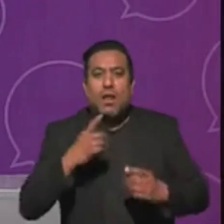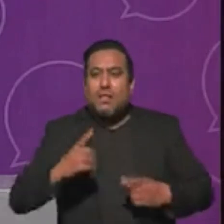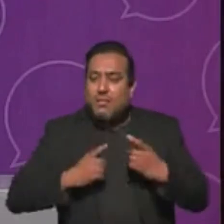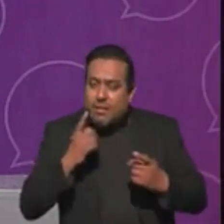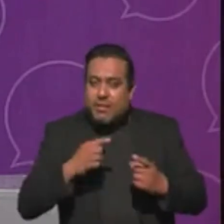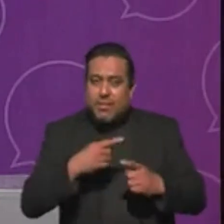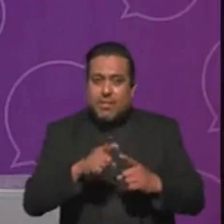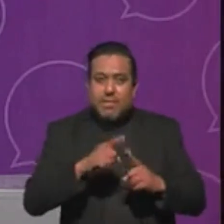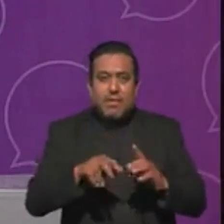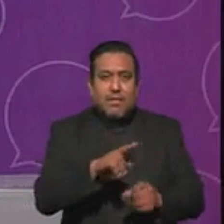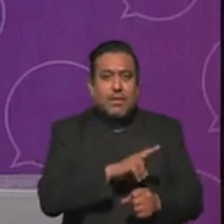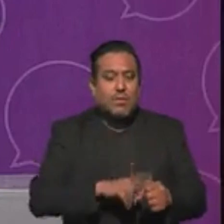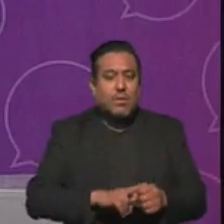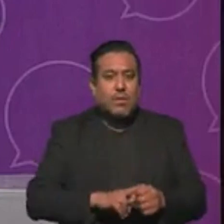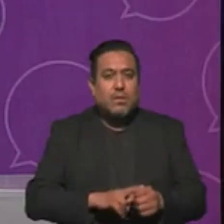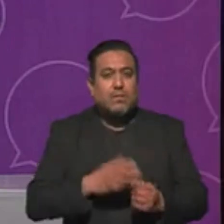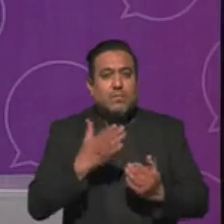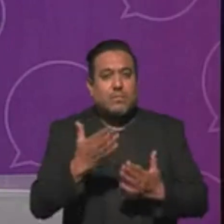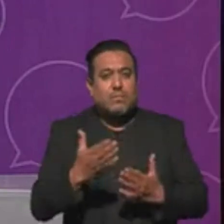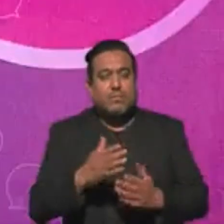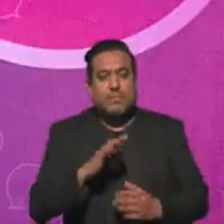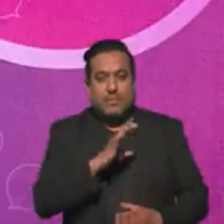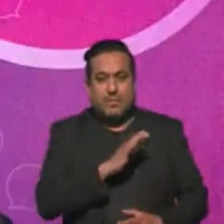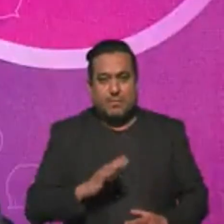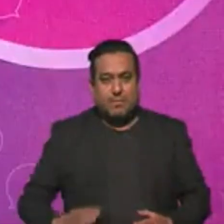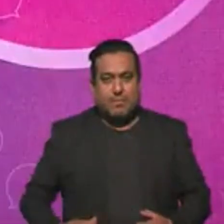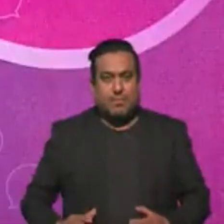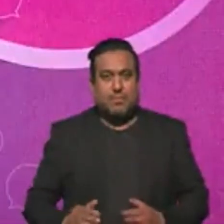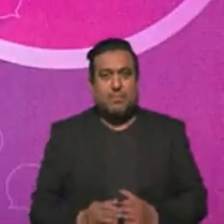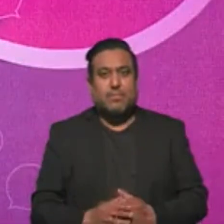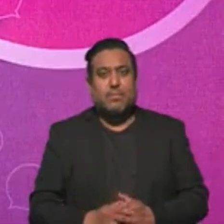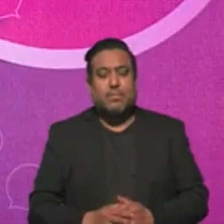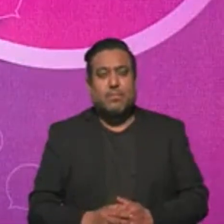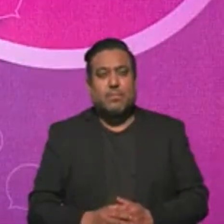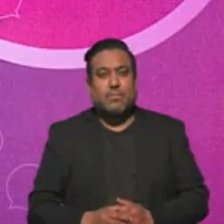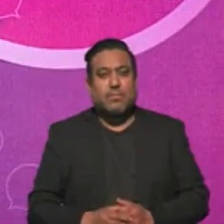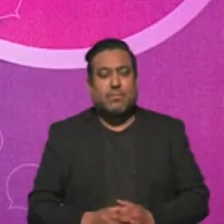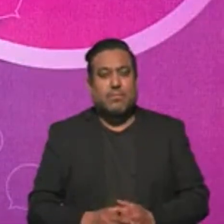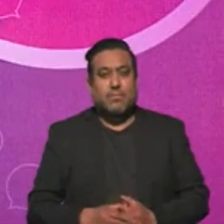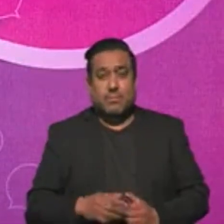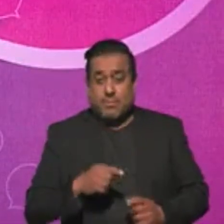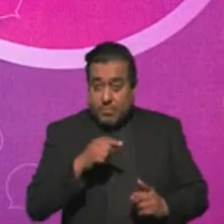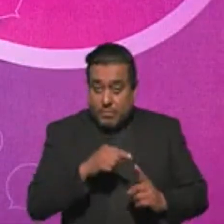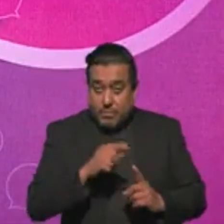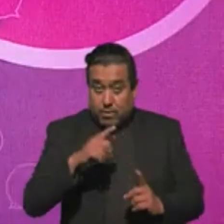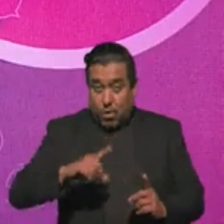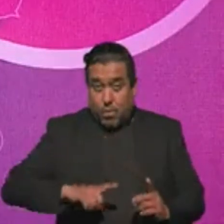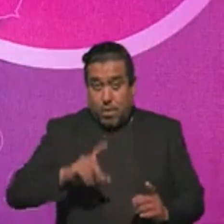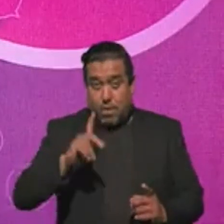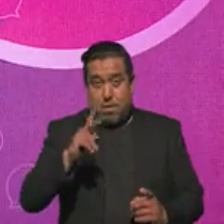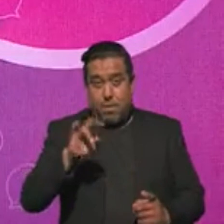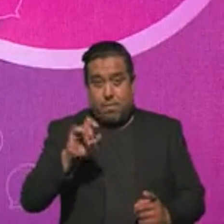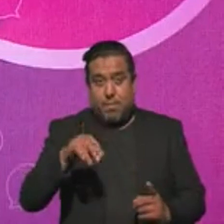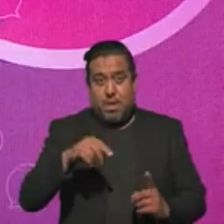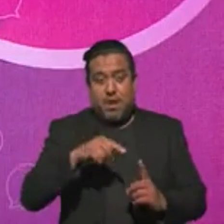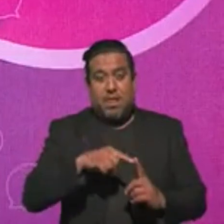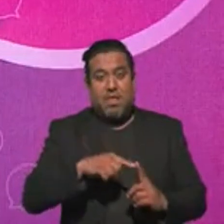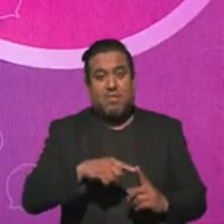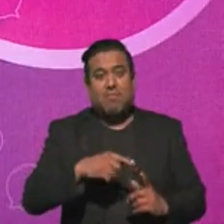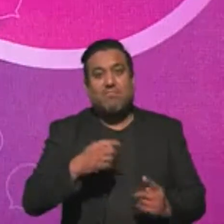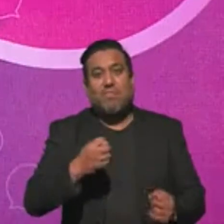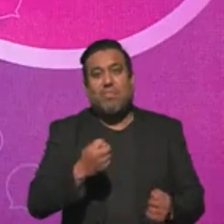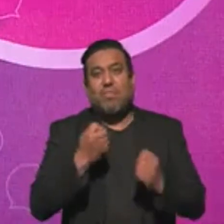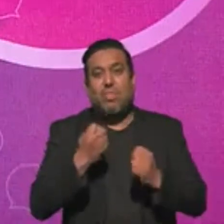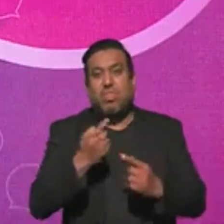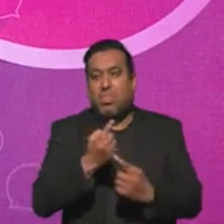el municipio adelante candidato hoy a los gobiernos del prian no les interesa el